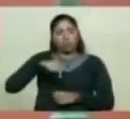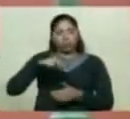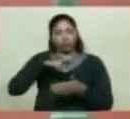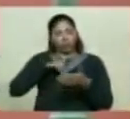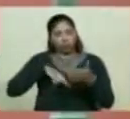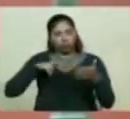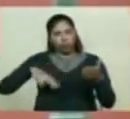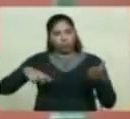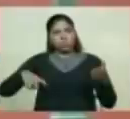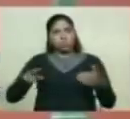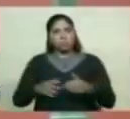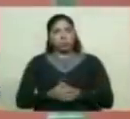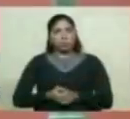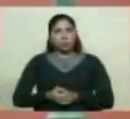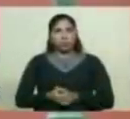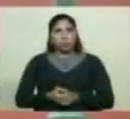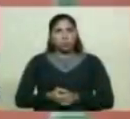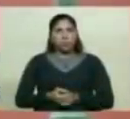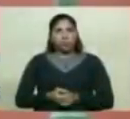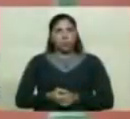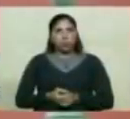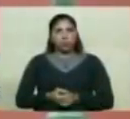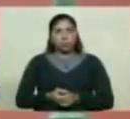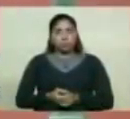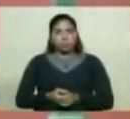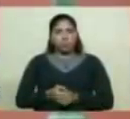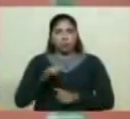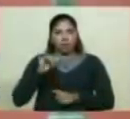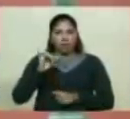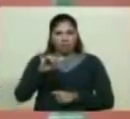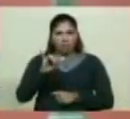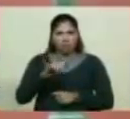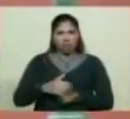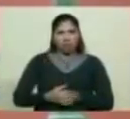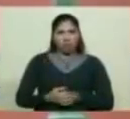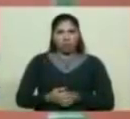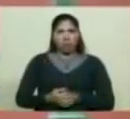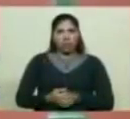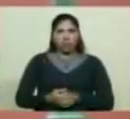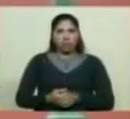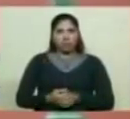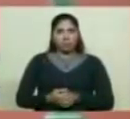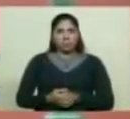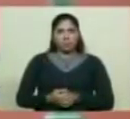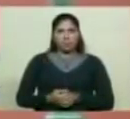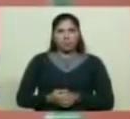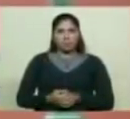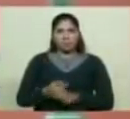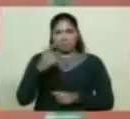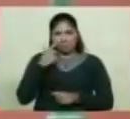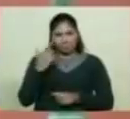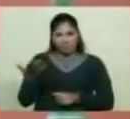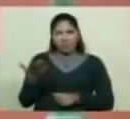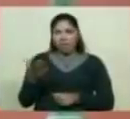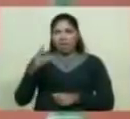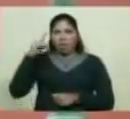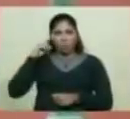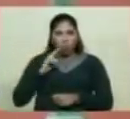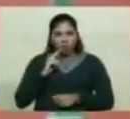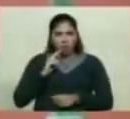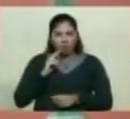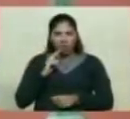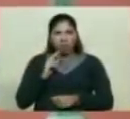de angostura y piense como bolívar en